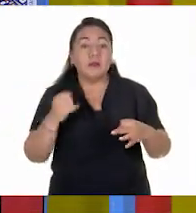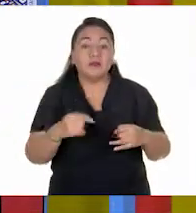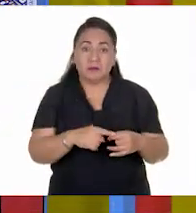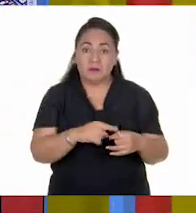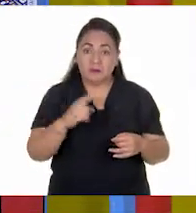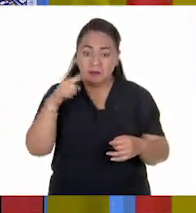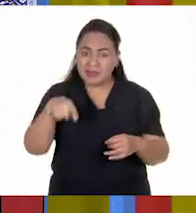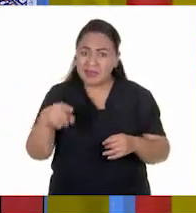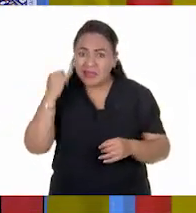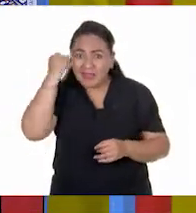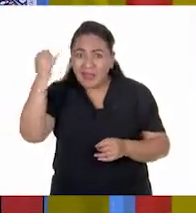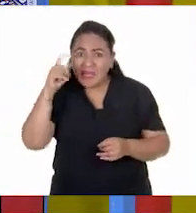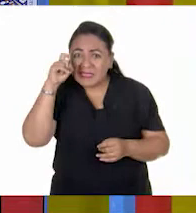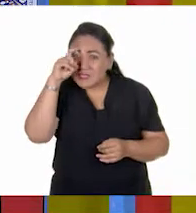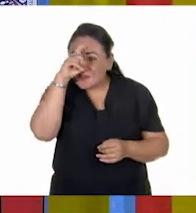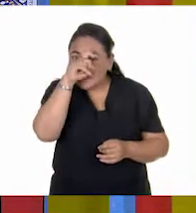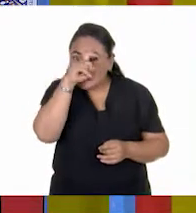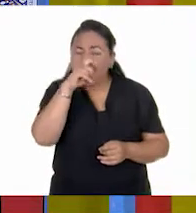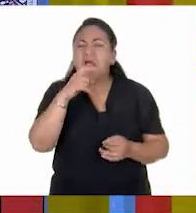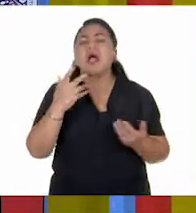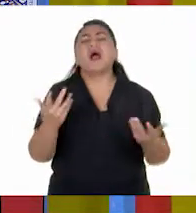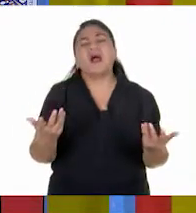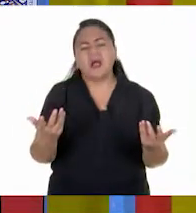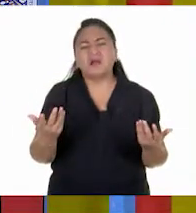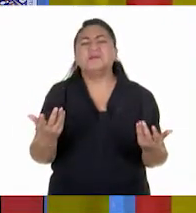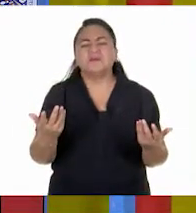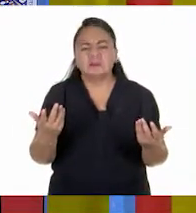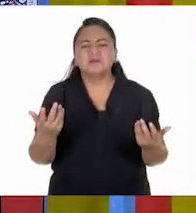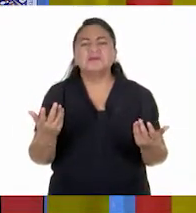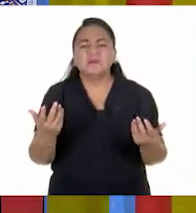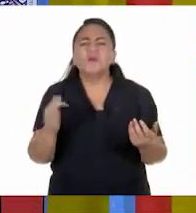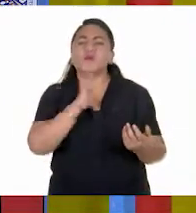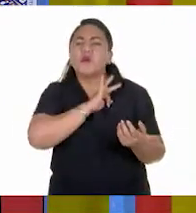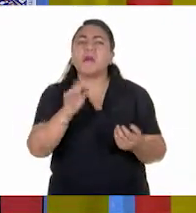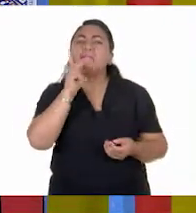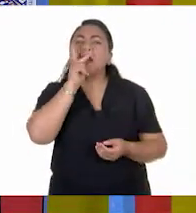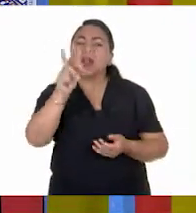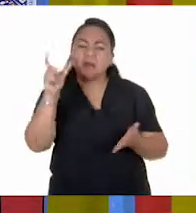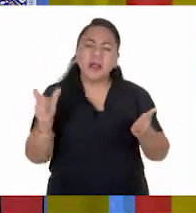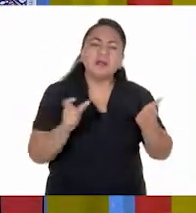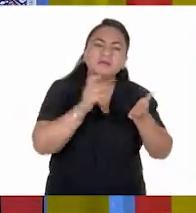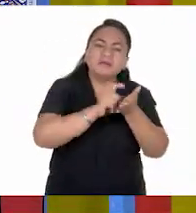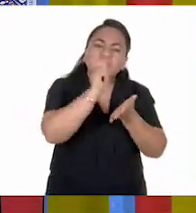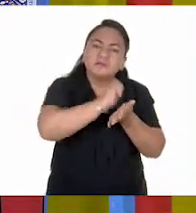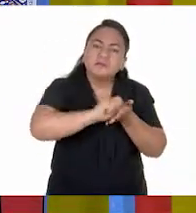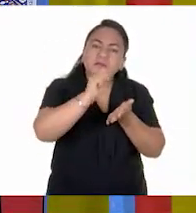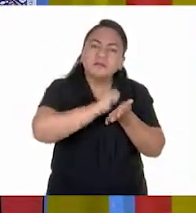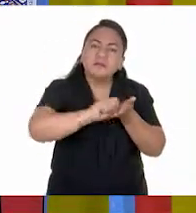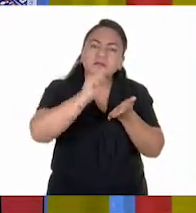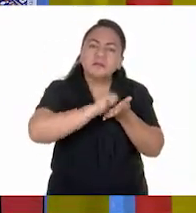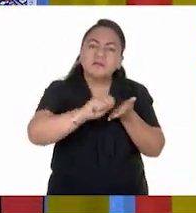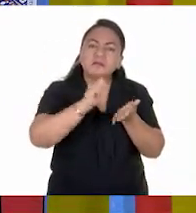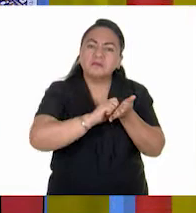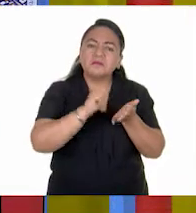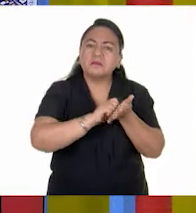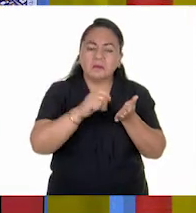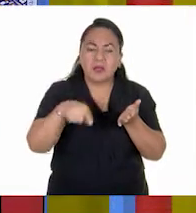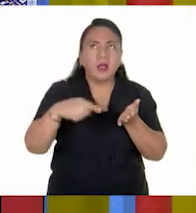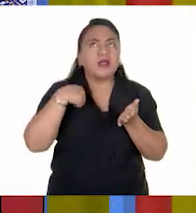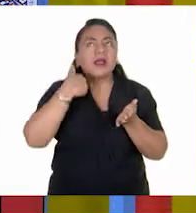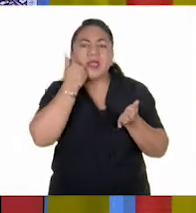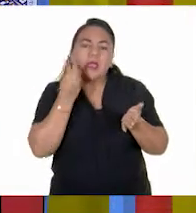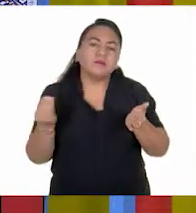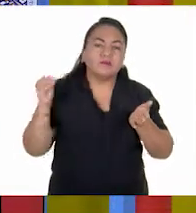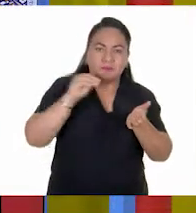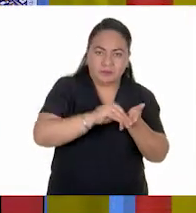es muy complicada, entonces podemos escribir una palabra relacionada con la idea que